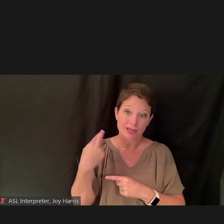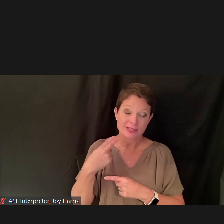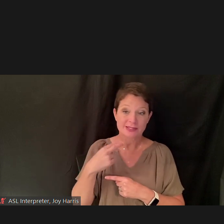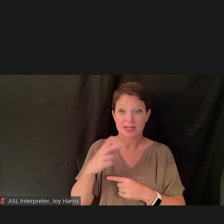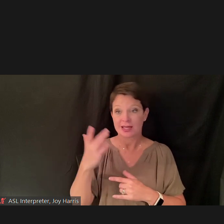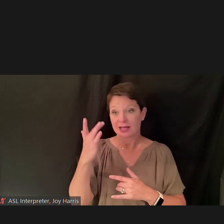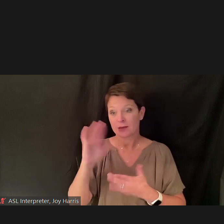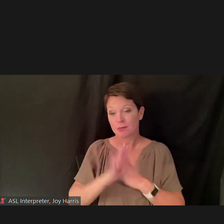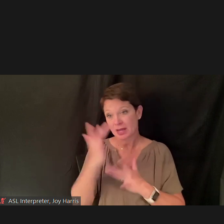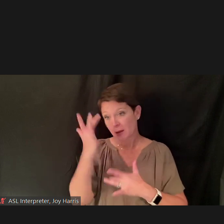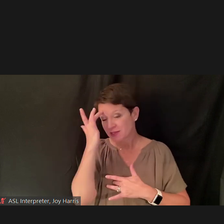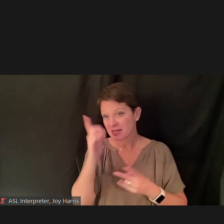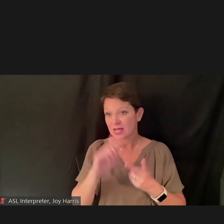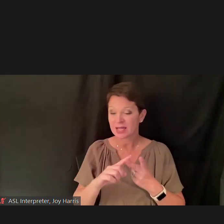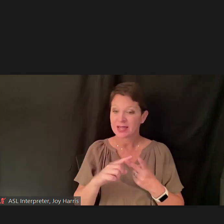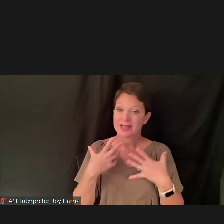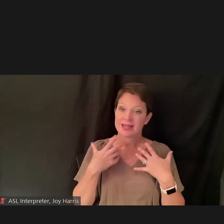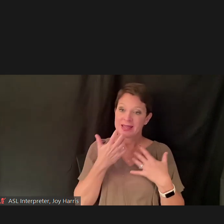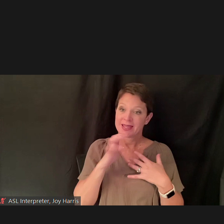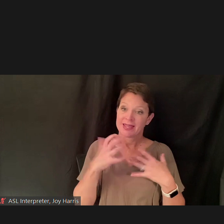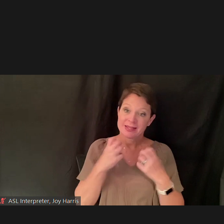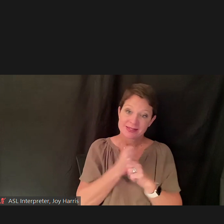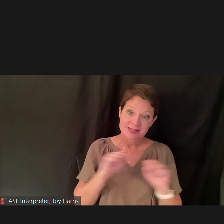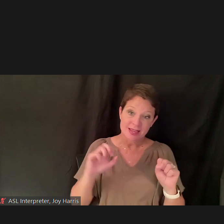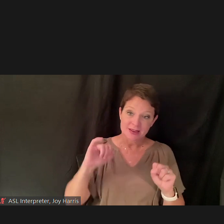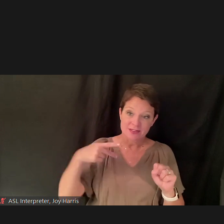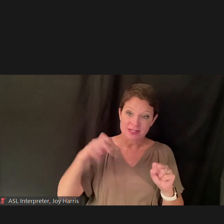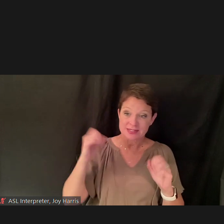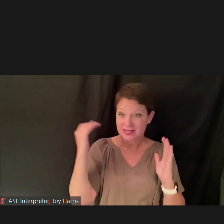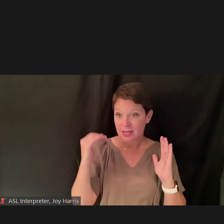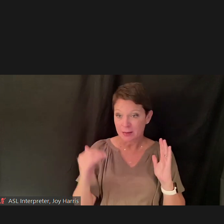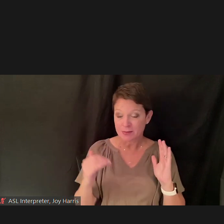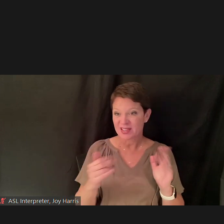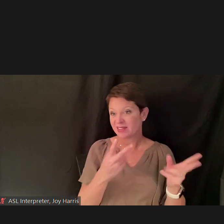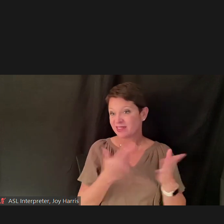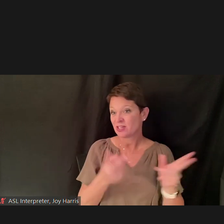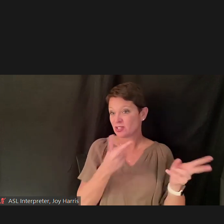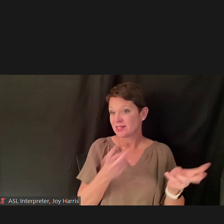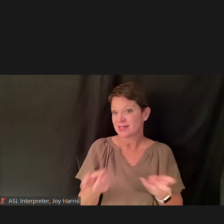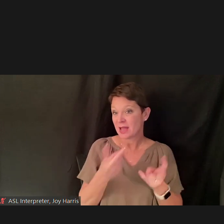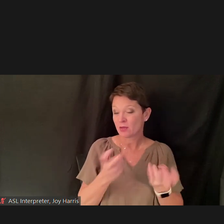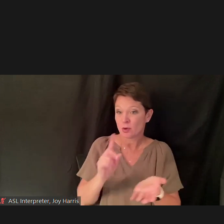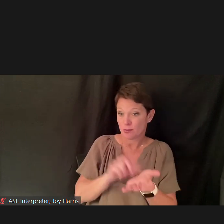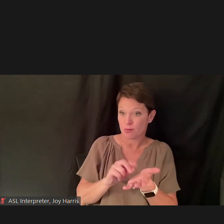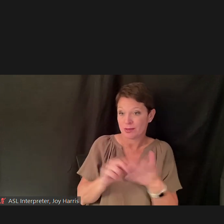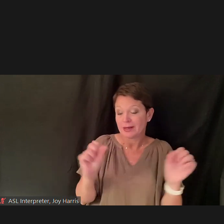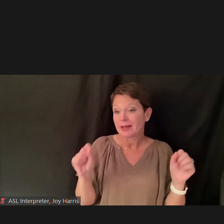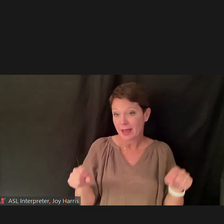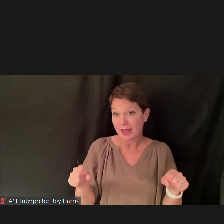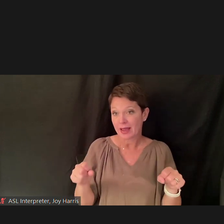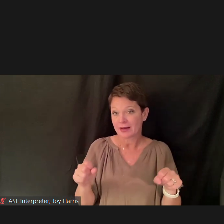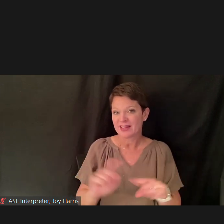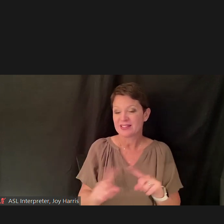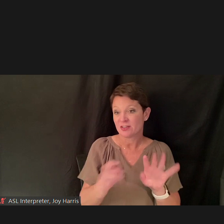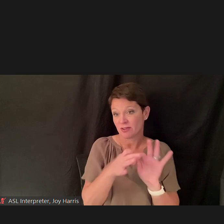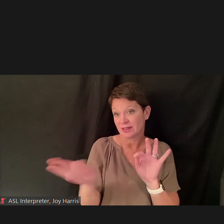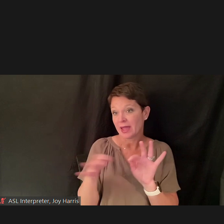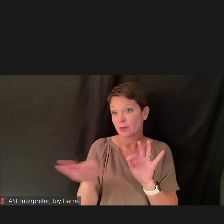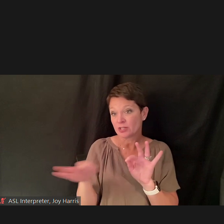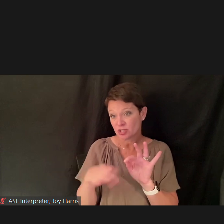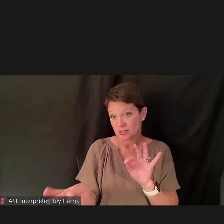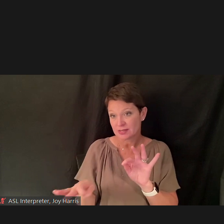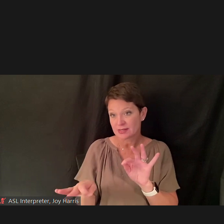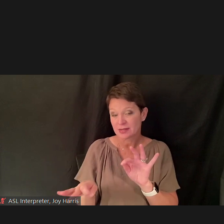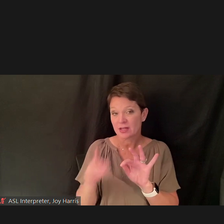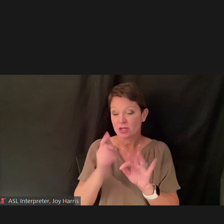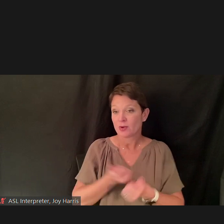de quién heat está en safety alto tips riesgo, and a host of downloadable and consejos de printable salud, de seguridad. multiple languages that you